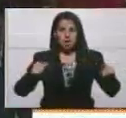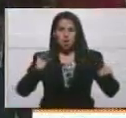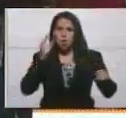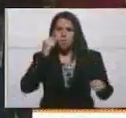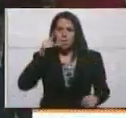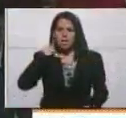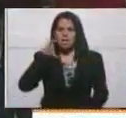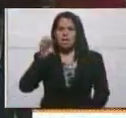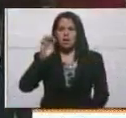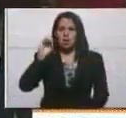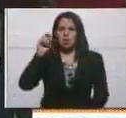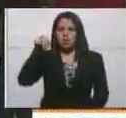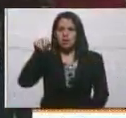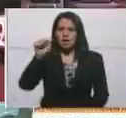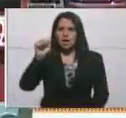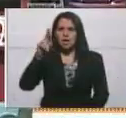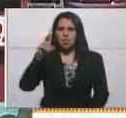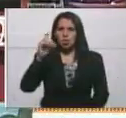Infante.